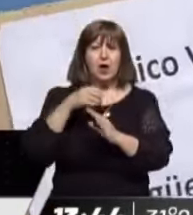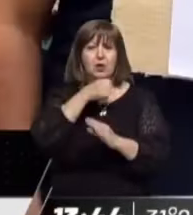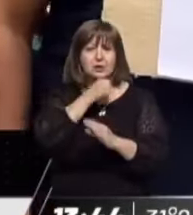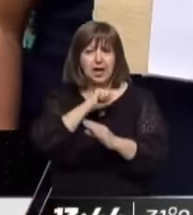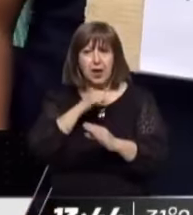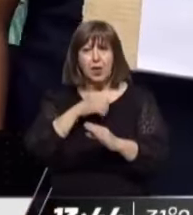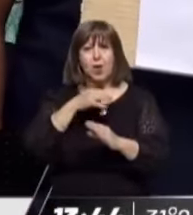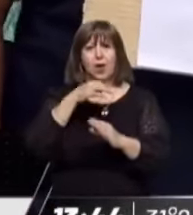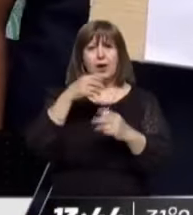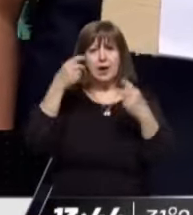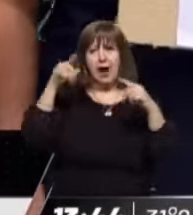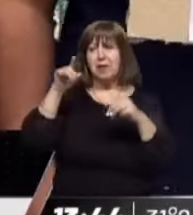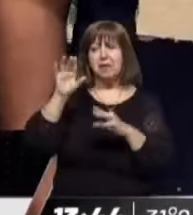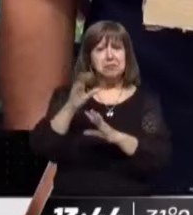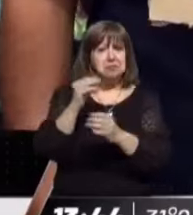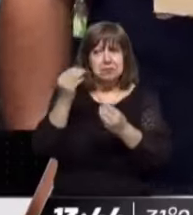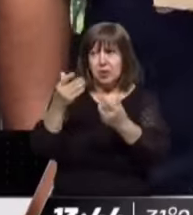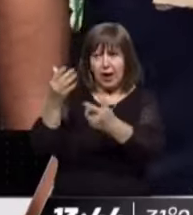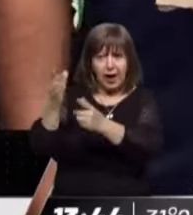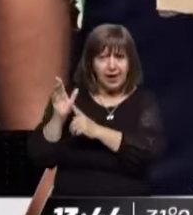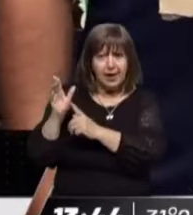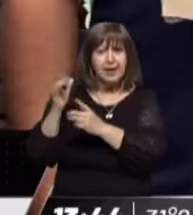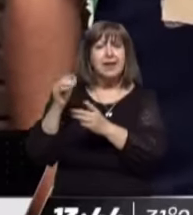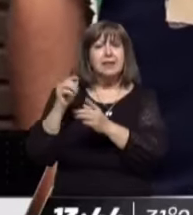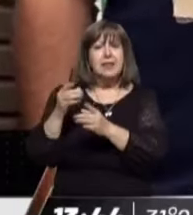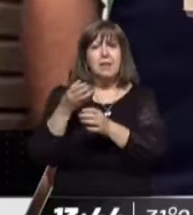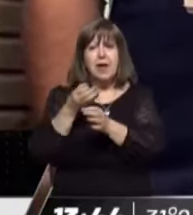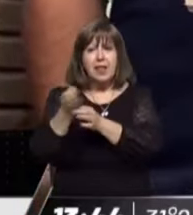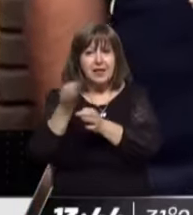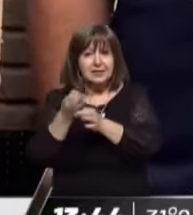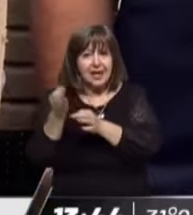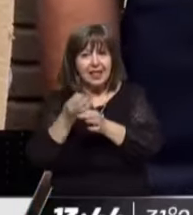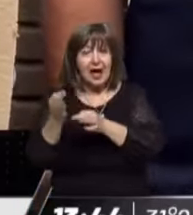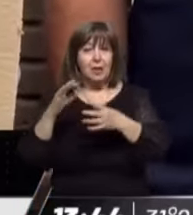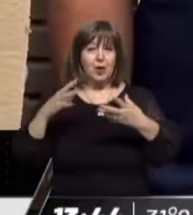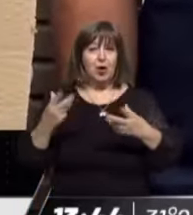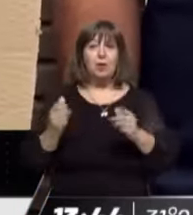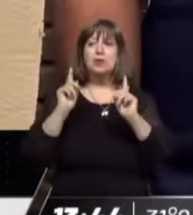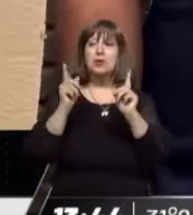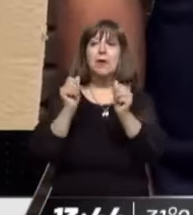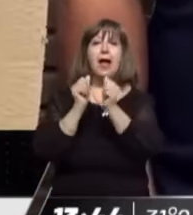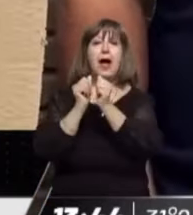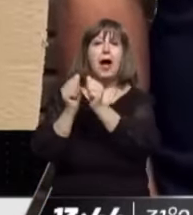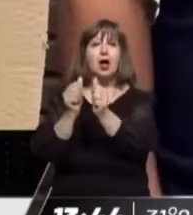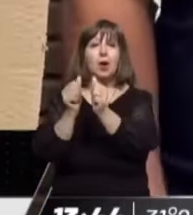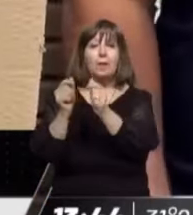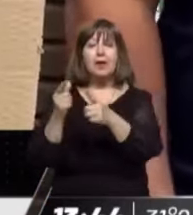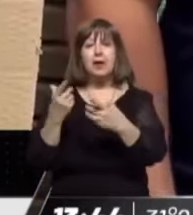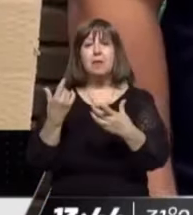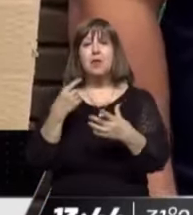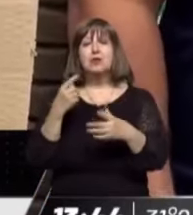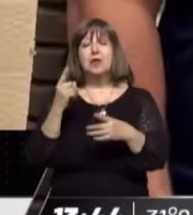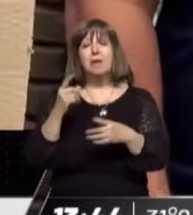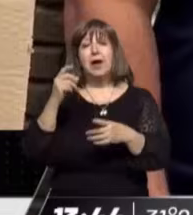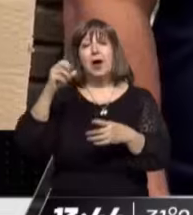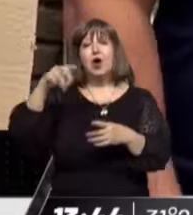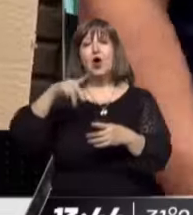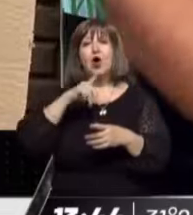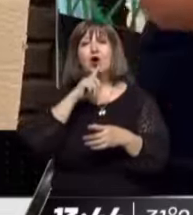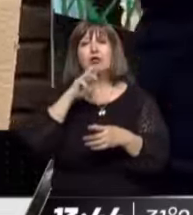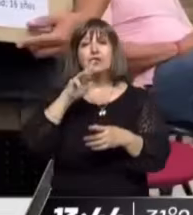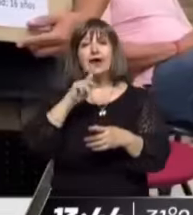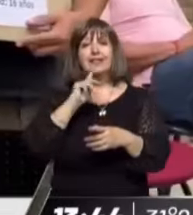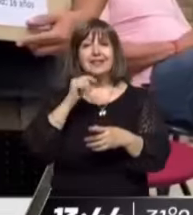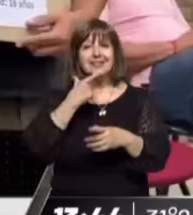cabras que tenemos en Mendoza y por el otro lado tenemos una función muy importante en acompañar a contratistas de viña que